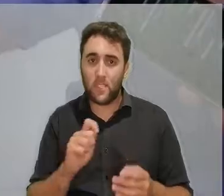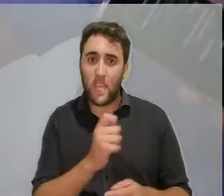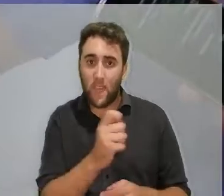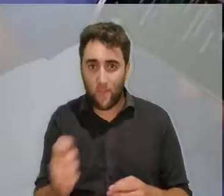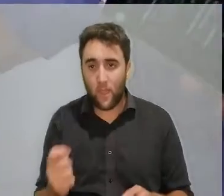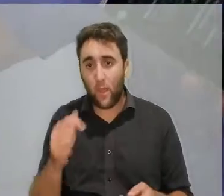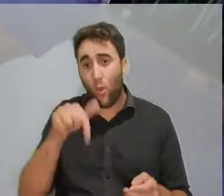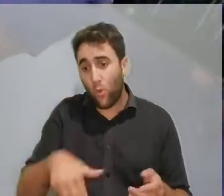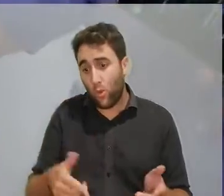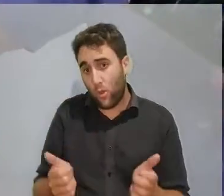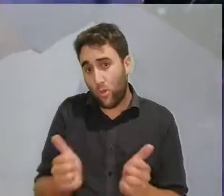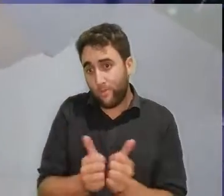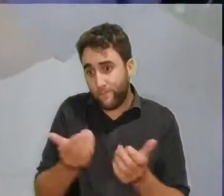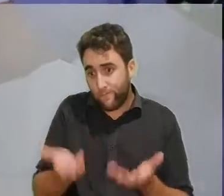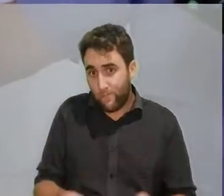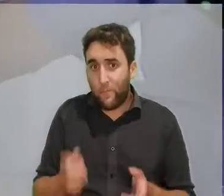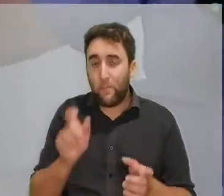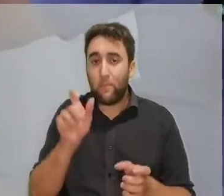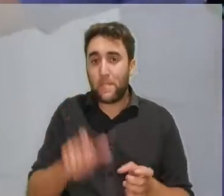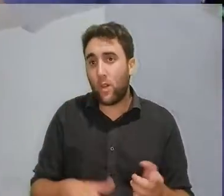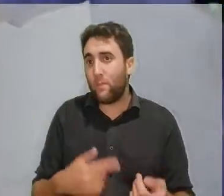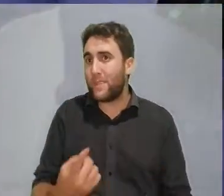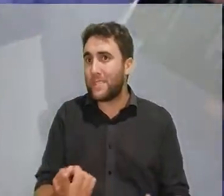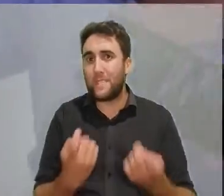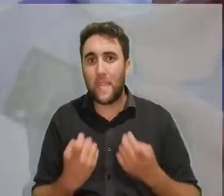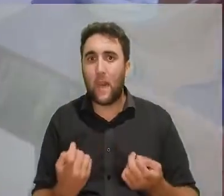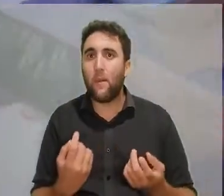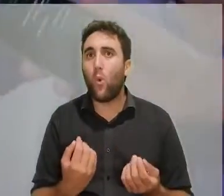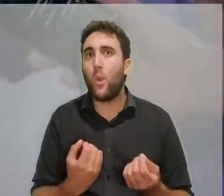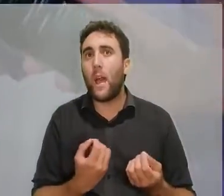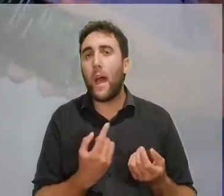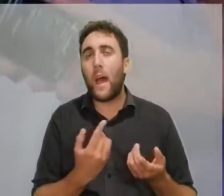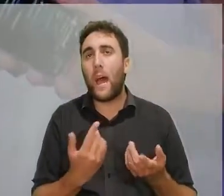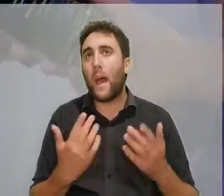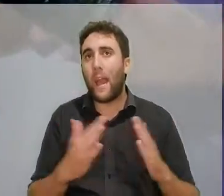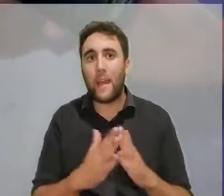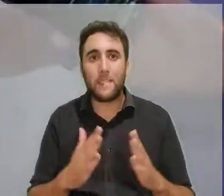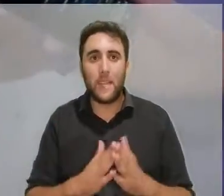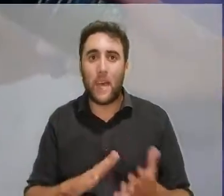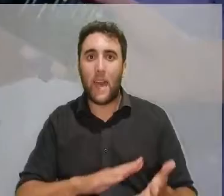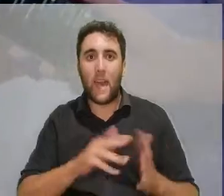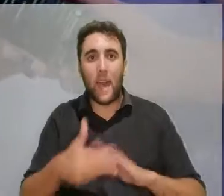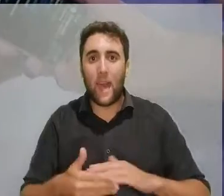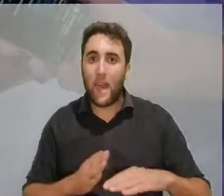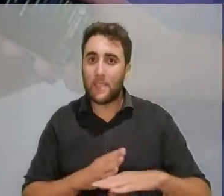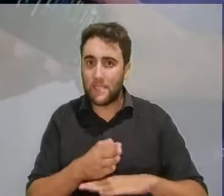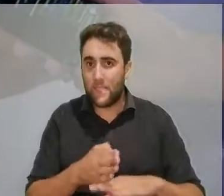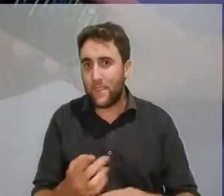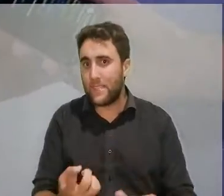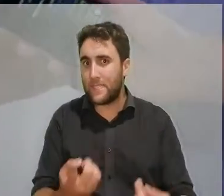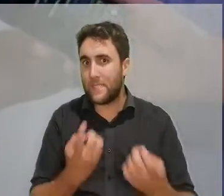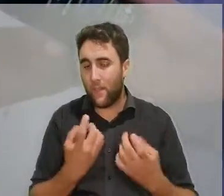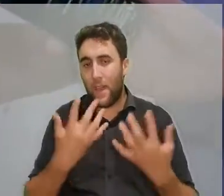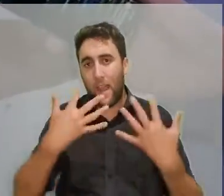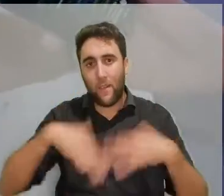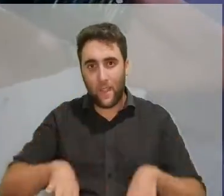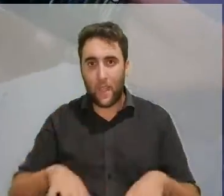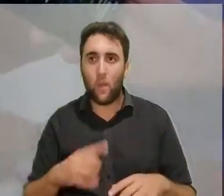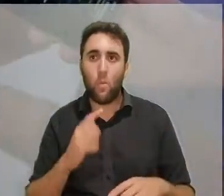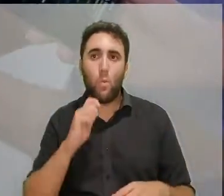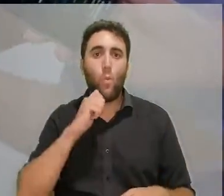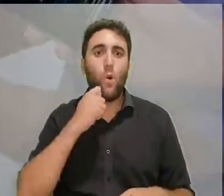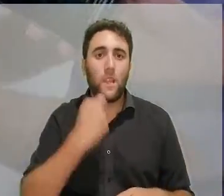este caso con ella, que bueno, es una persona que tenía, necesitaba una vivienda accesible.